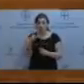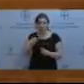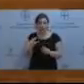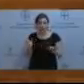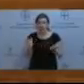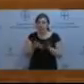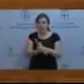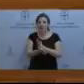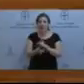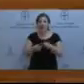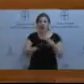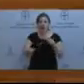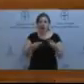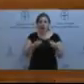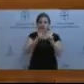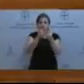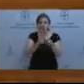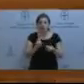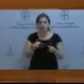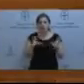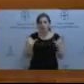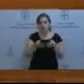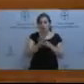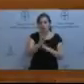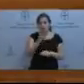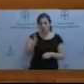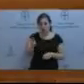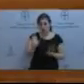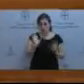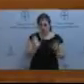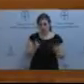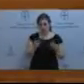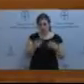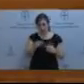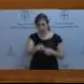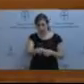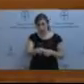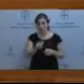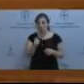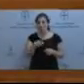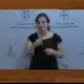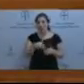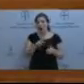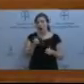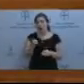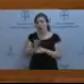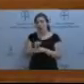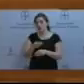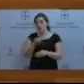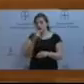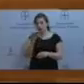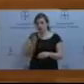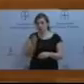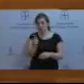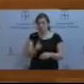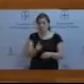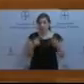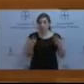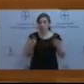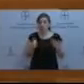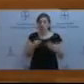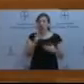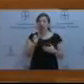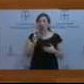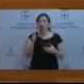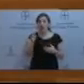presupuestaria, por cierto, con el Grupo Popular. Ahora, como la ayuda es insuficiente, lo que sucede es que las AMPAs y los